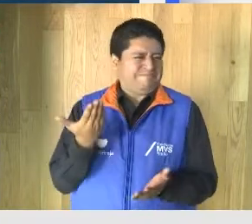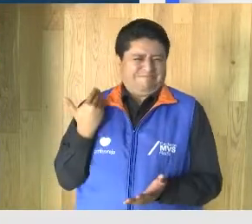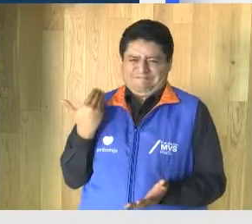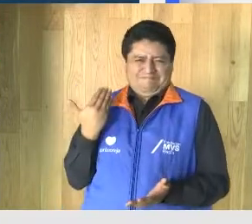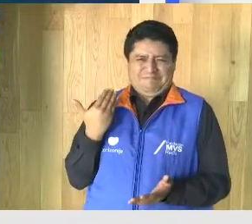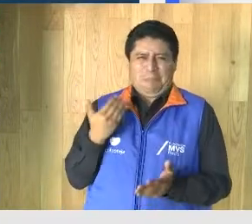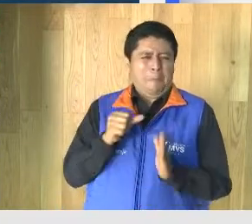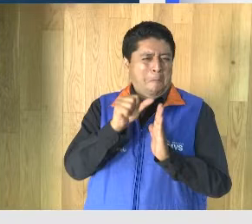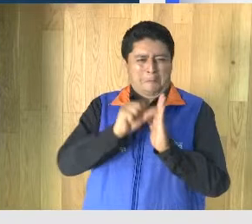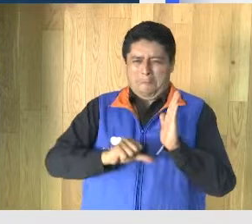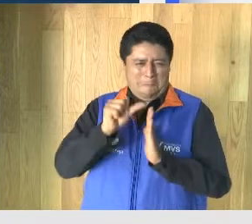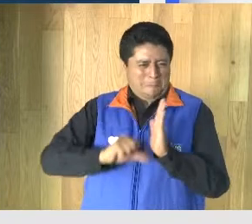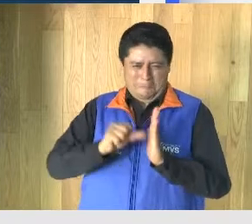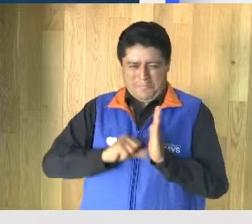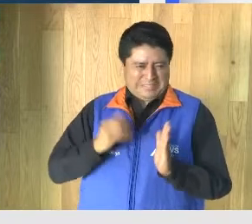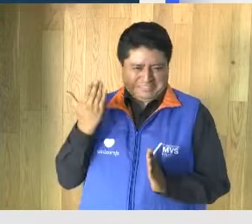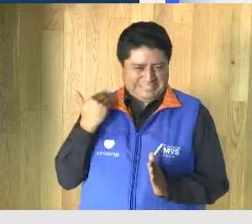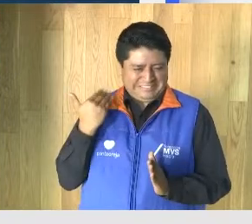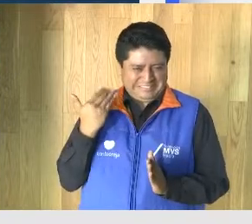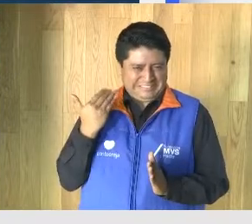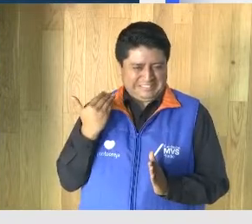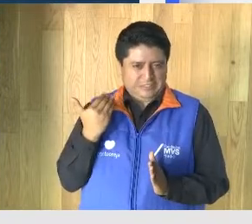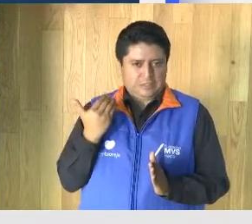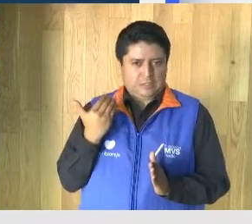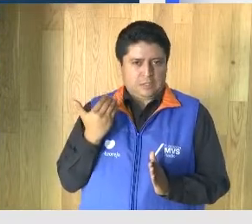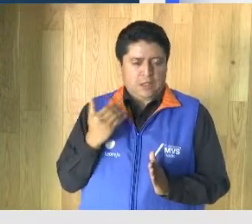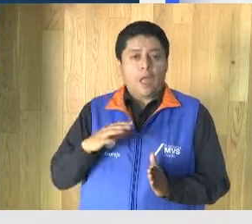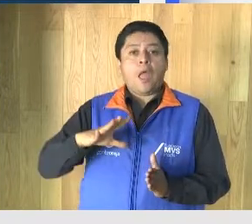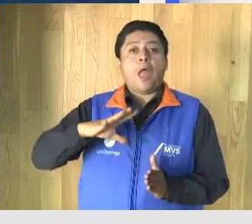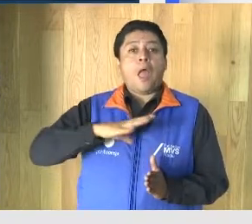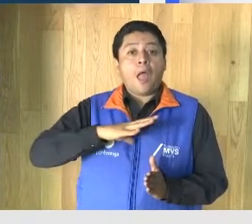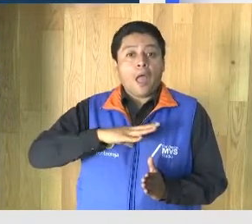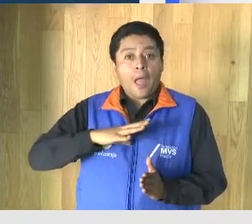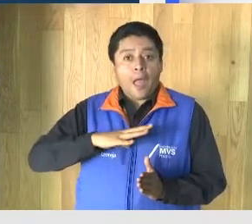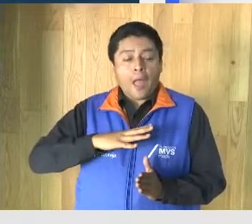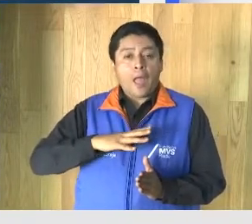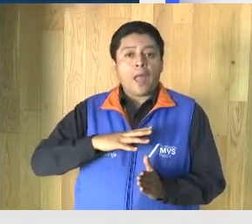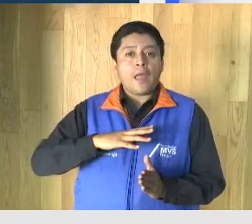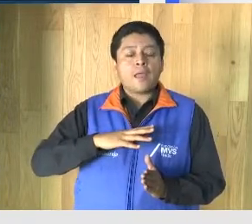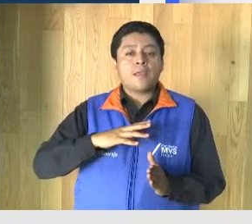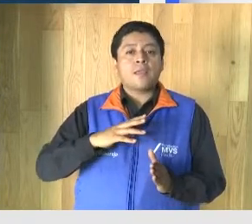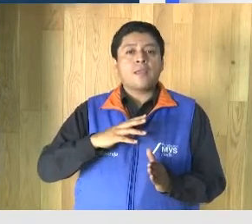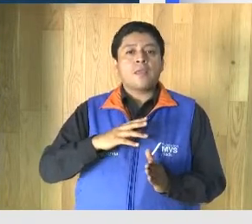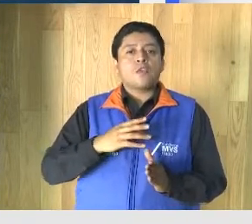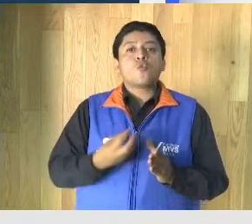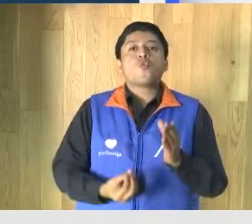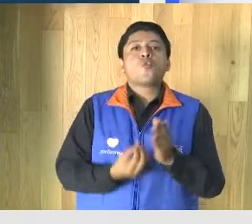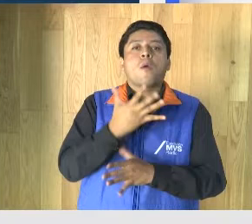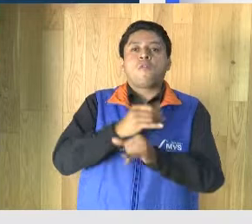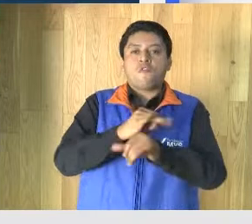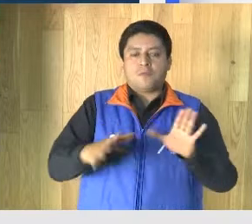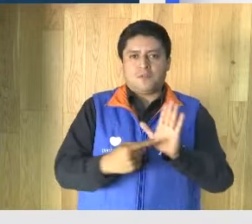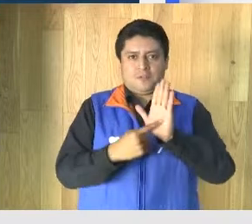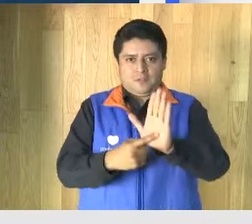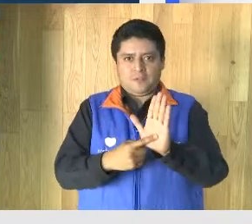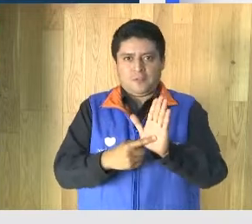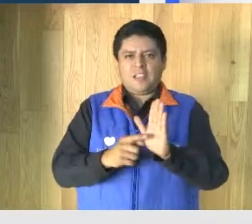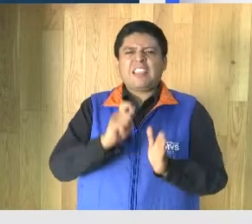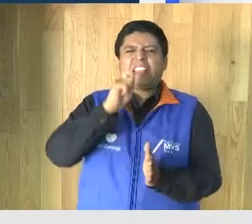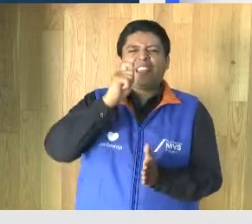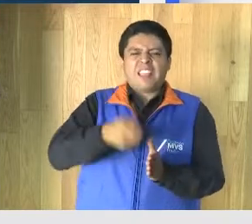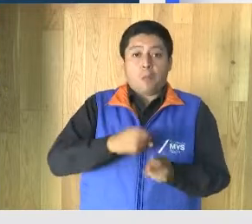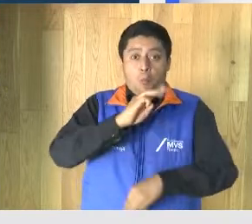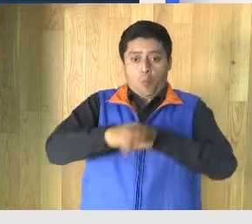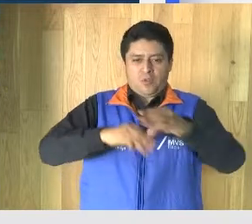meses, se lanzaba la actualización de uno de los 9 límites planetarios. Bueno, sabéis que esta